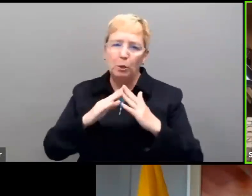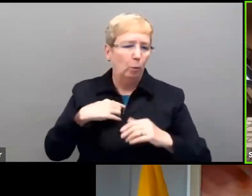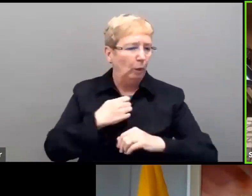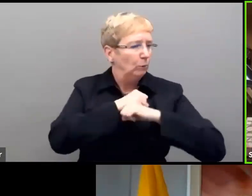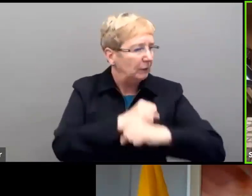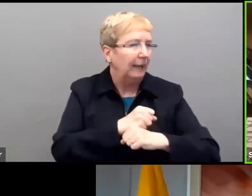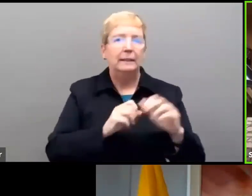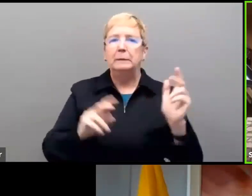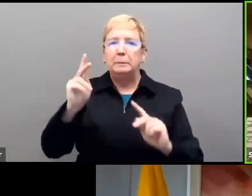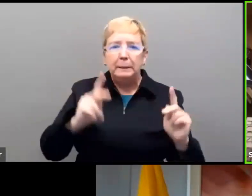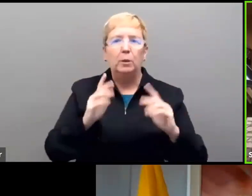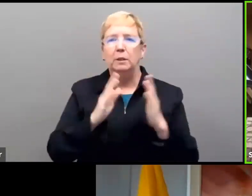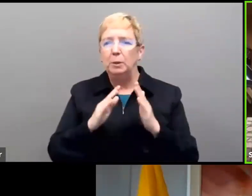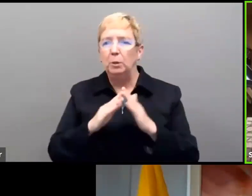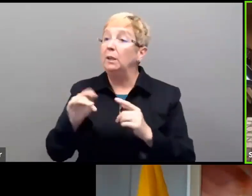etcétera. Para